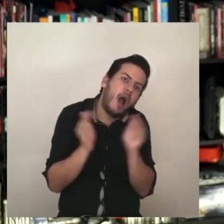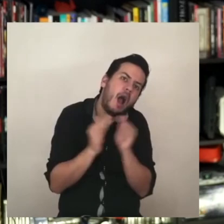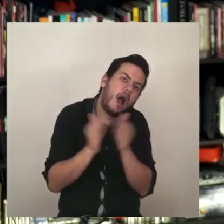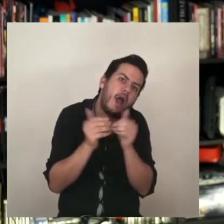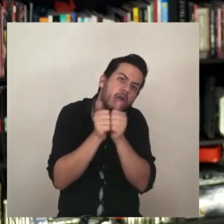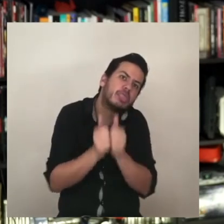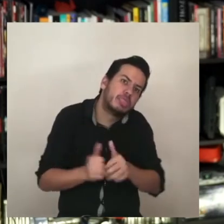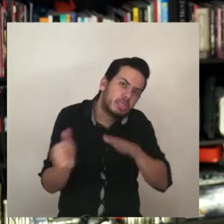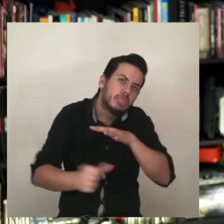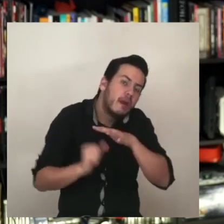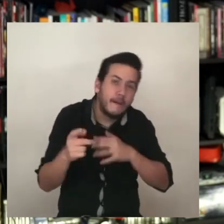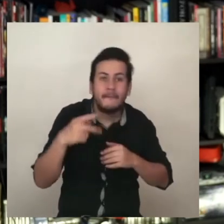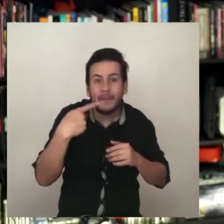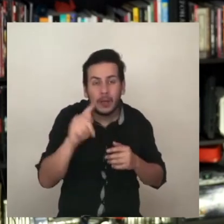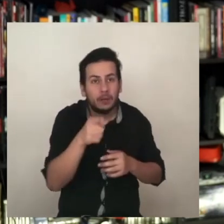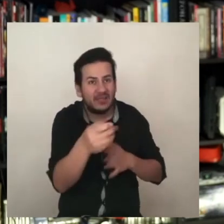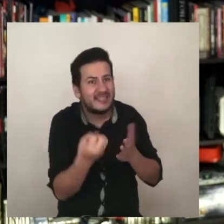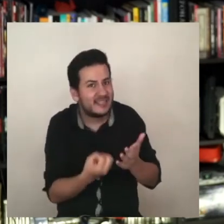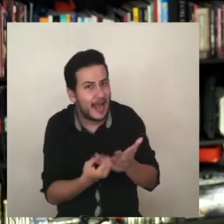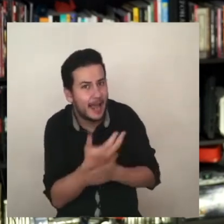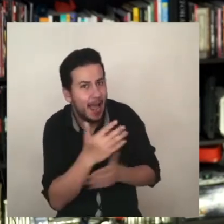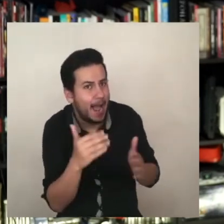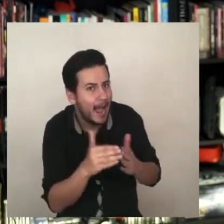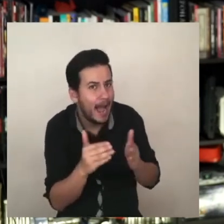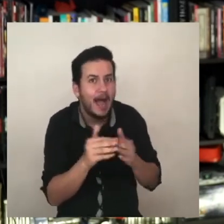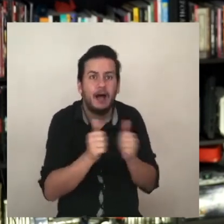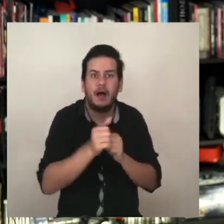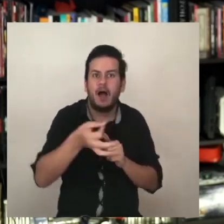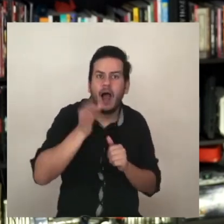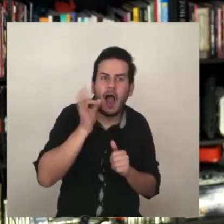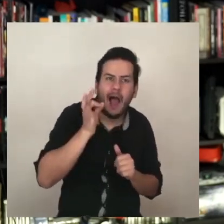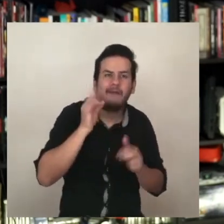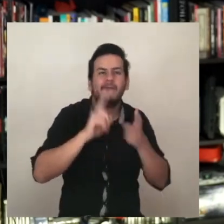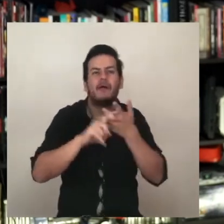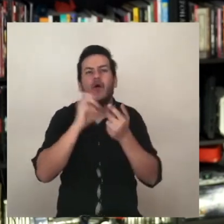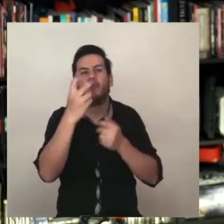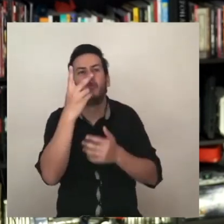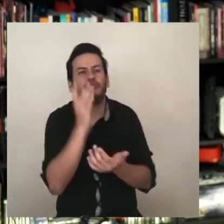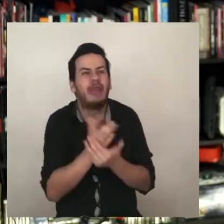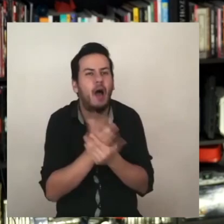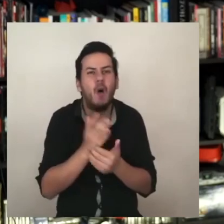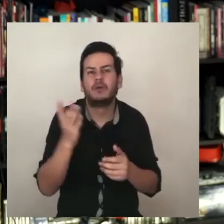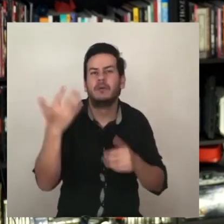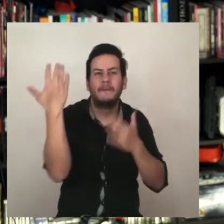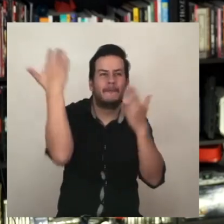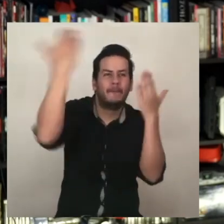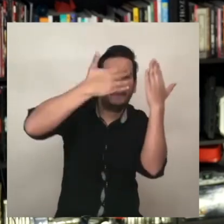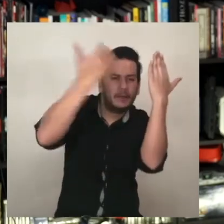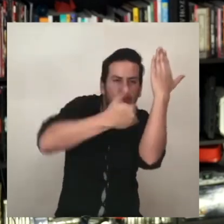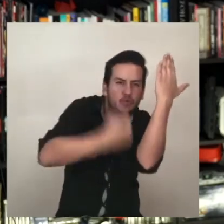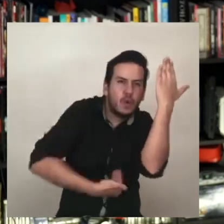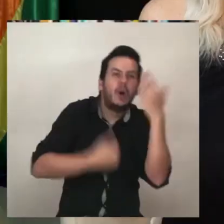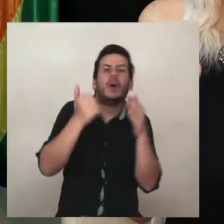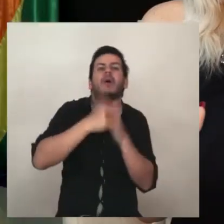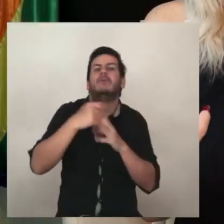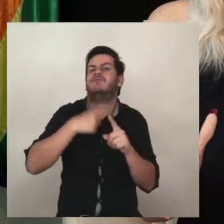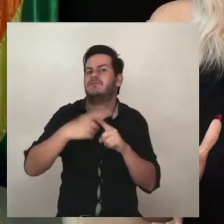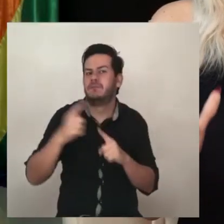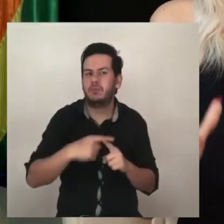pero salir a la calle a buscar una taza de café con extra leche de soya y dos taquitos de pastor para el primo no es exactamente mover la economía,